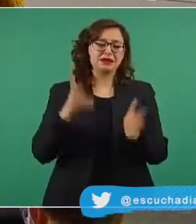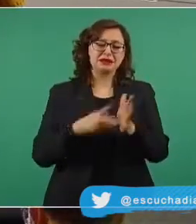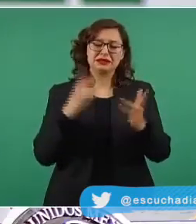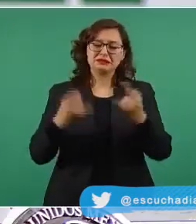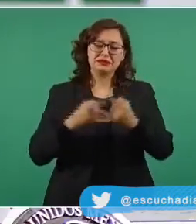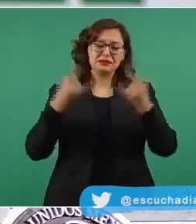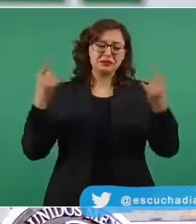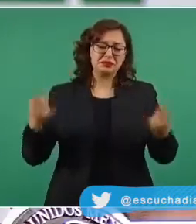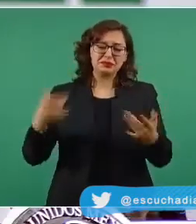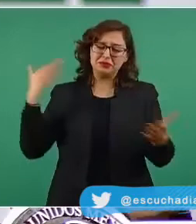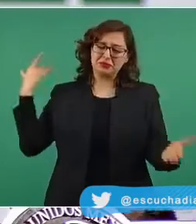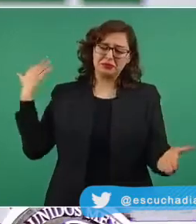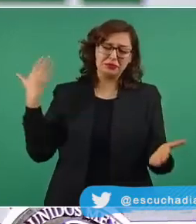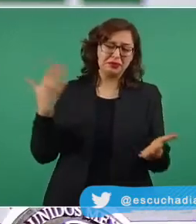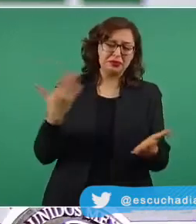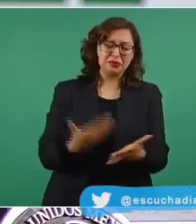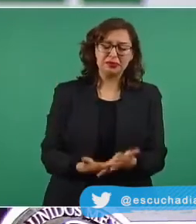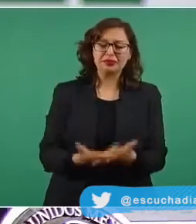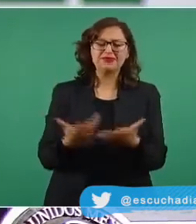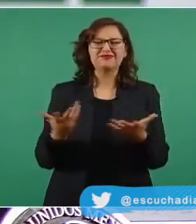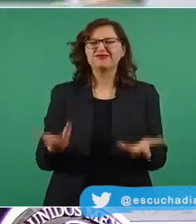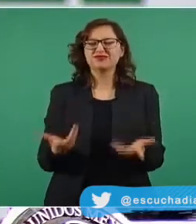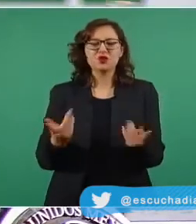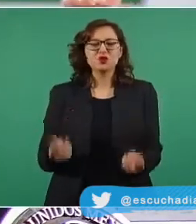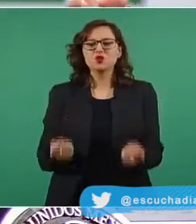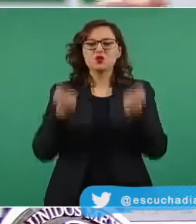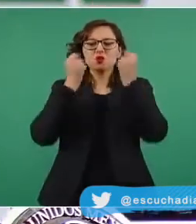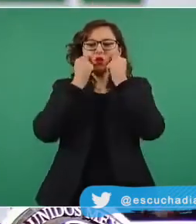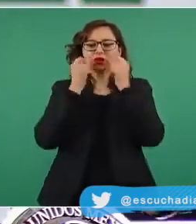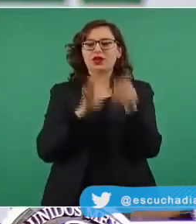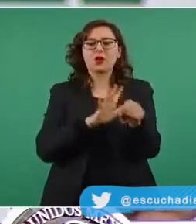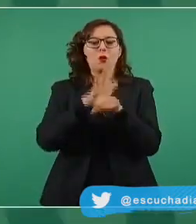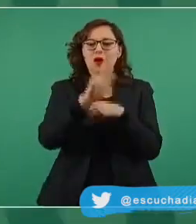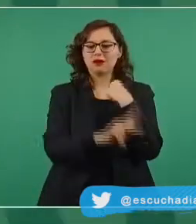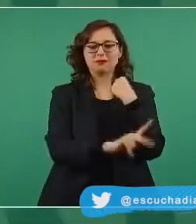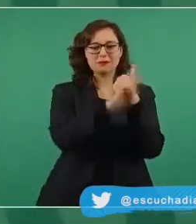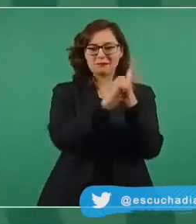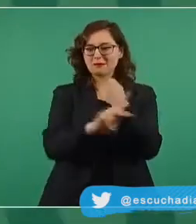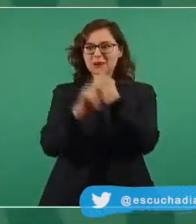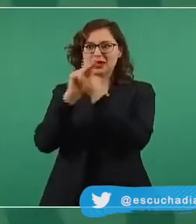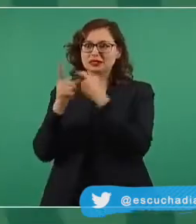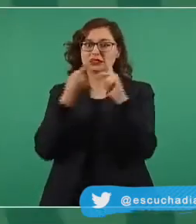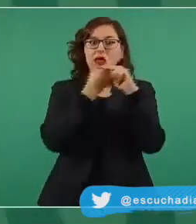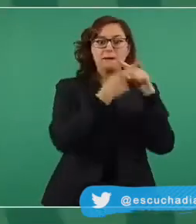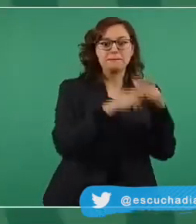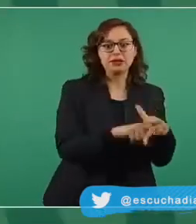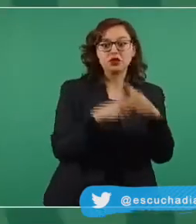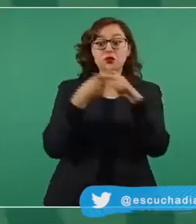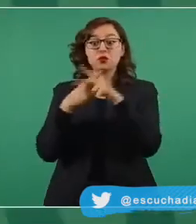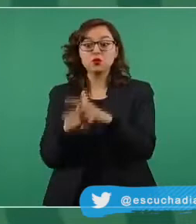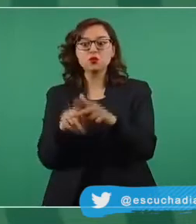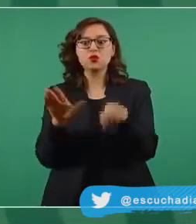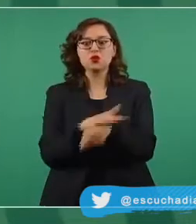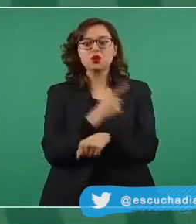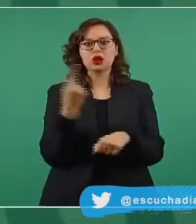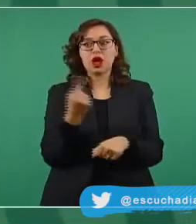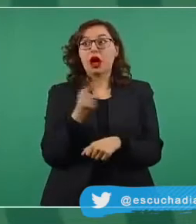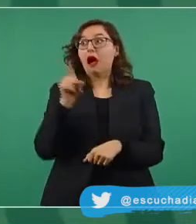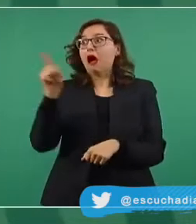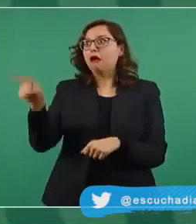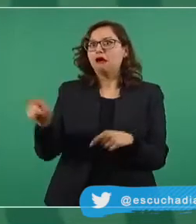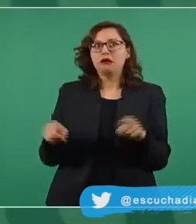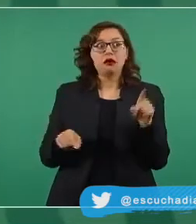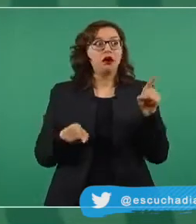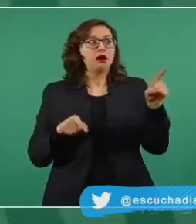hospitalaria para atención de COVID es 87% menor en comparación con el punto máximo alcanzado en enero de este año, por lo